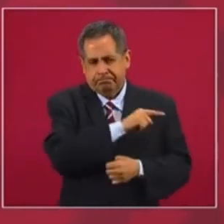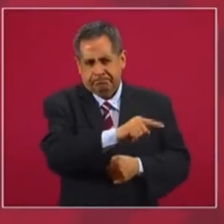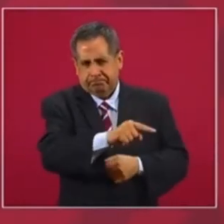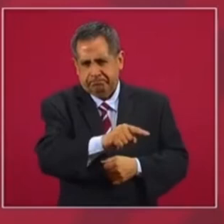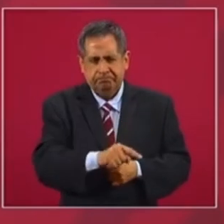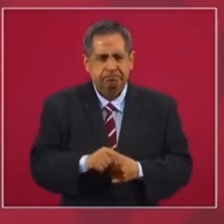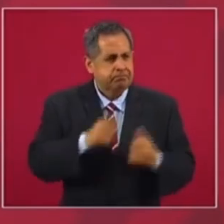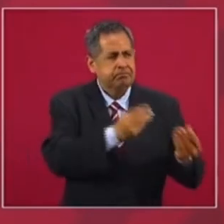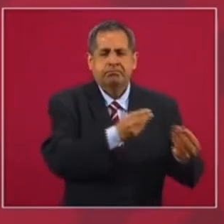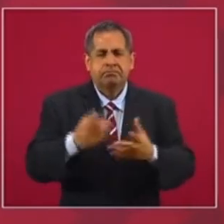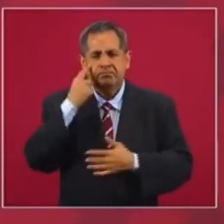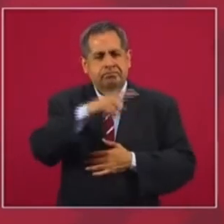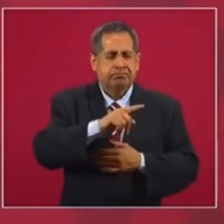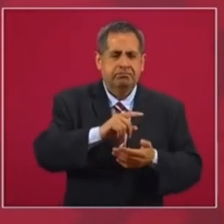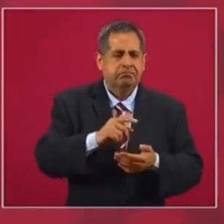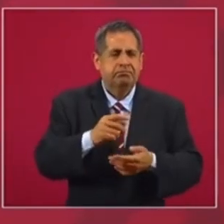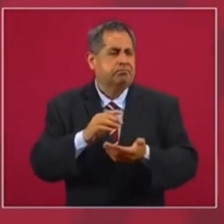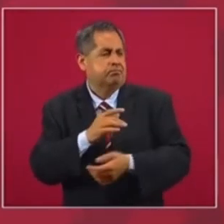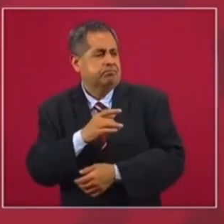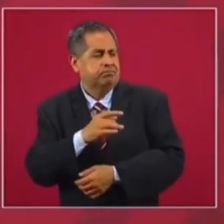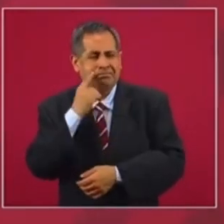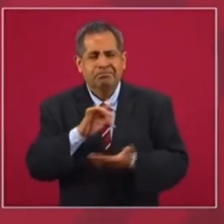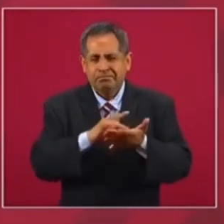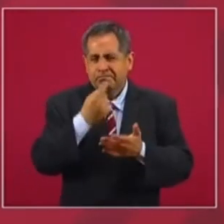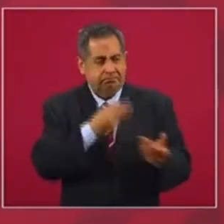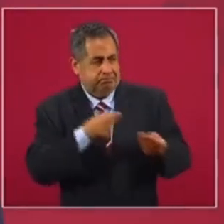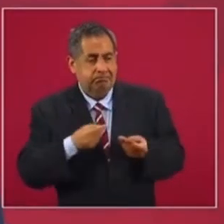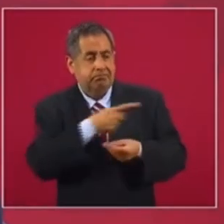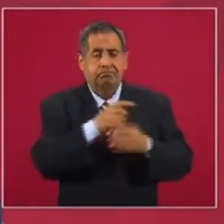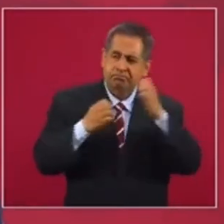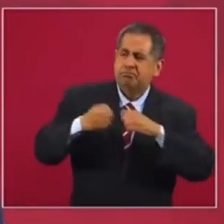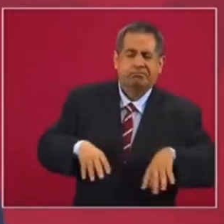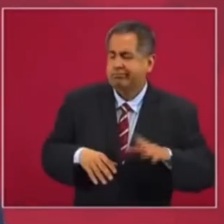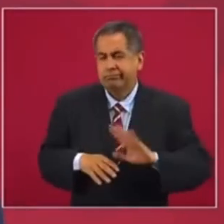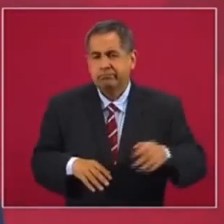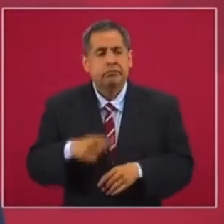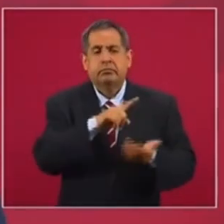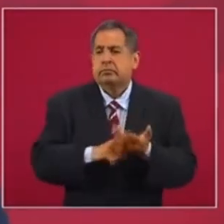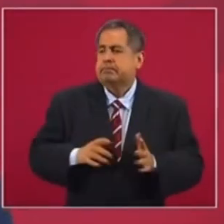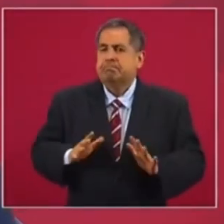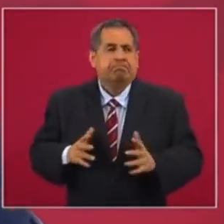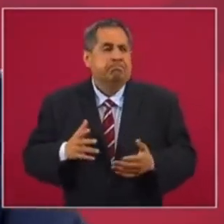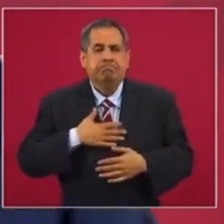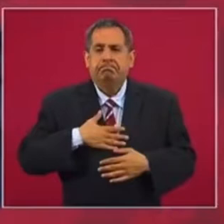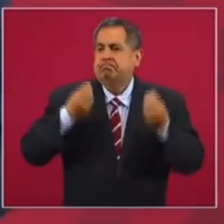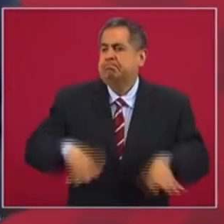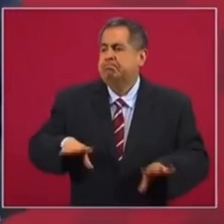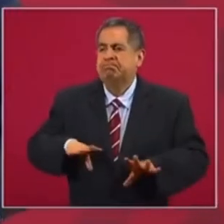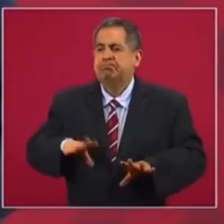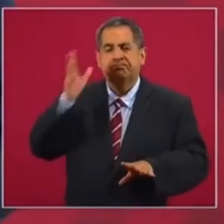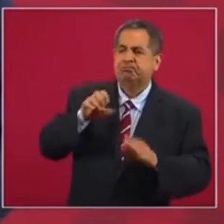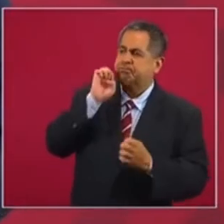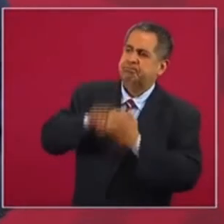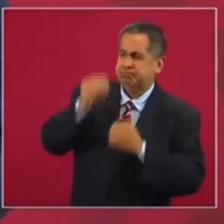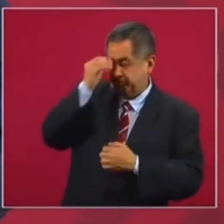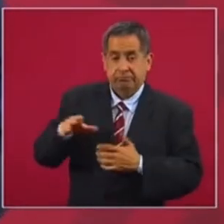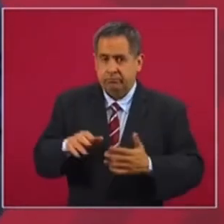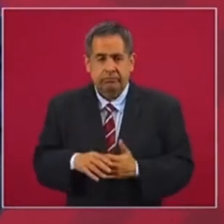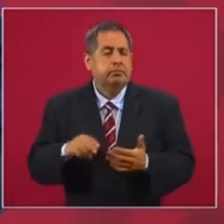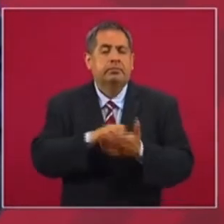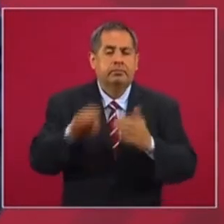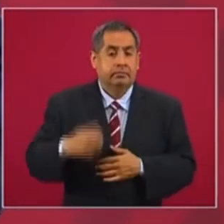que abastecían los medicamentos al gobierno. Estamos hablando de intereses creados. Se les